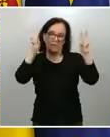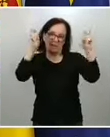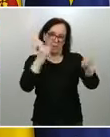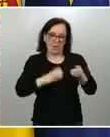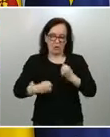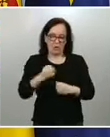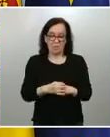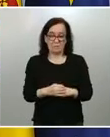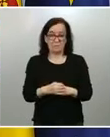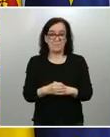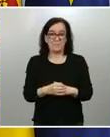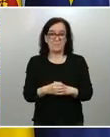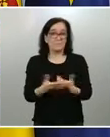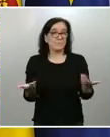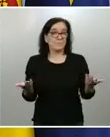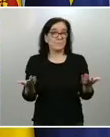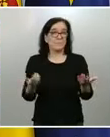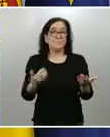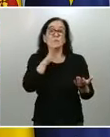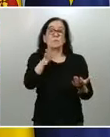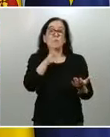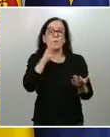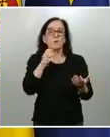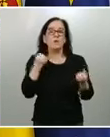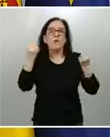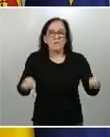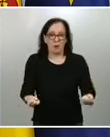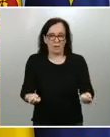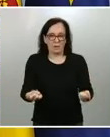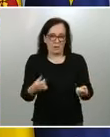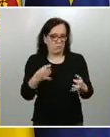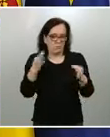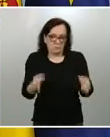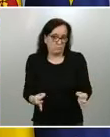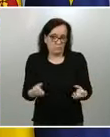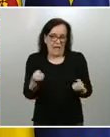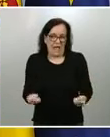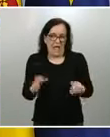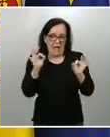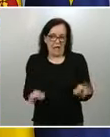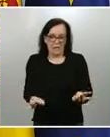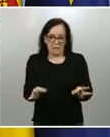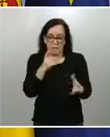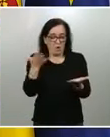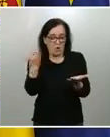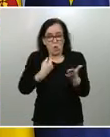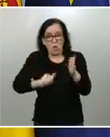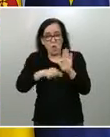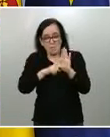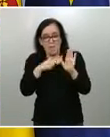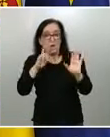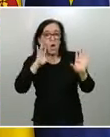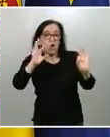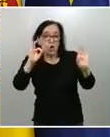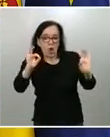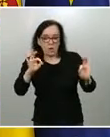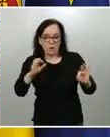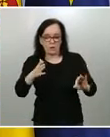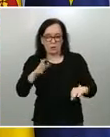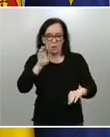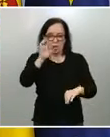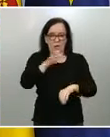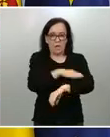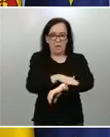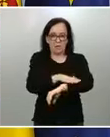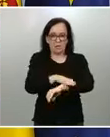mayor no quedaría amparada eres obvio si el estado le está pidiendo al ciudadano que